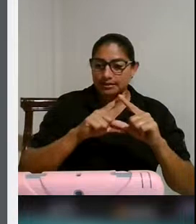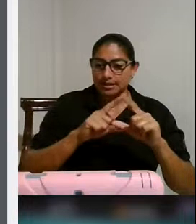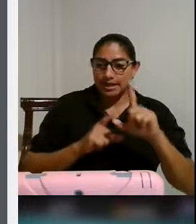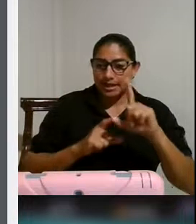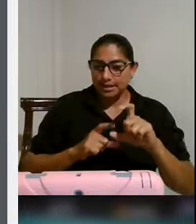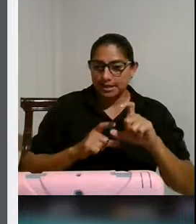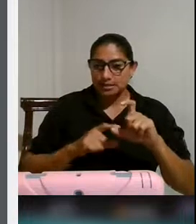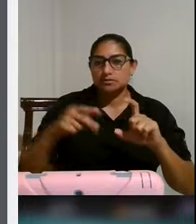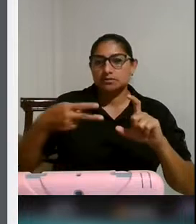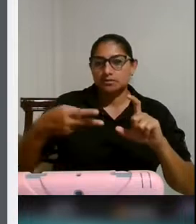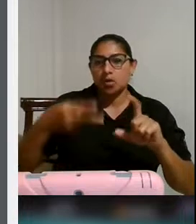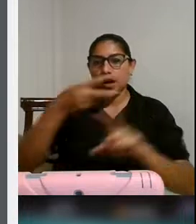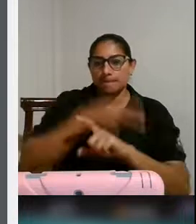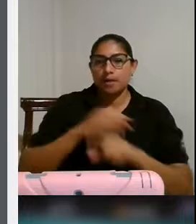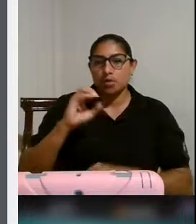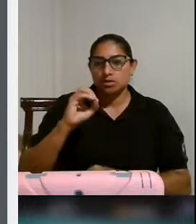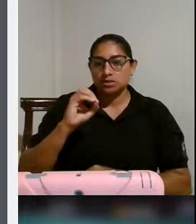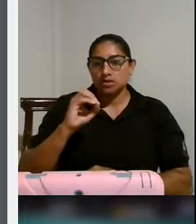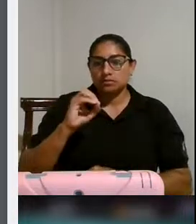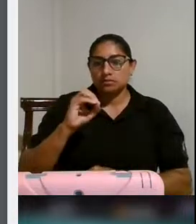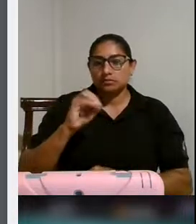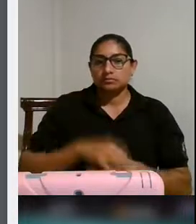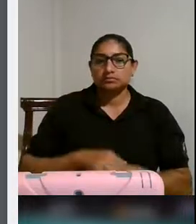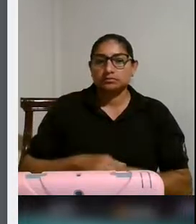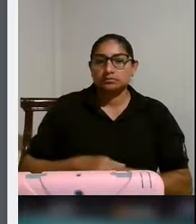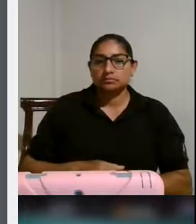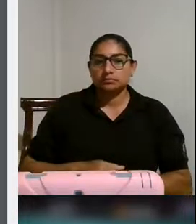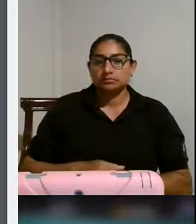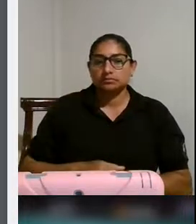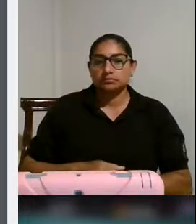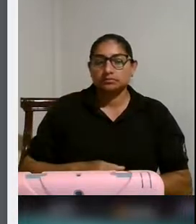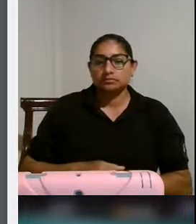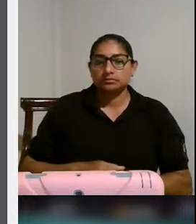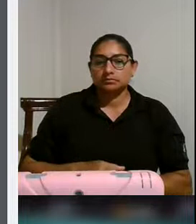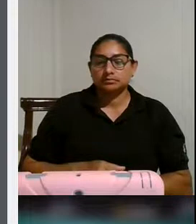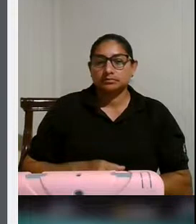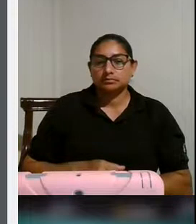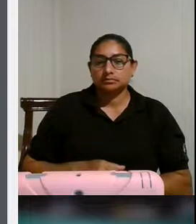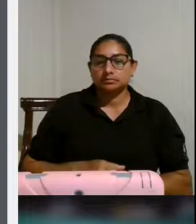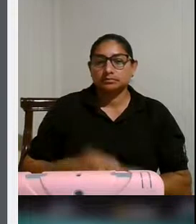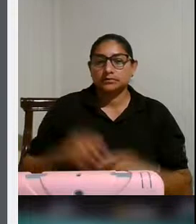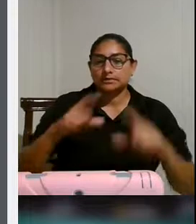0. Nos quedaría 12x más 6 por 0,